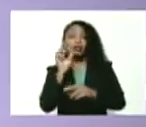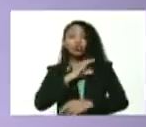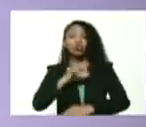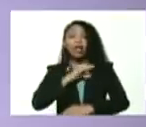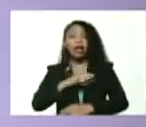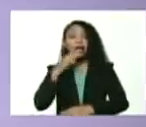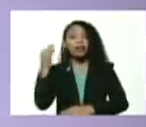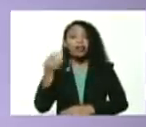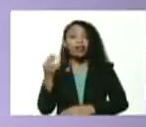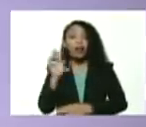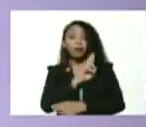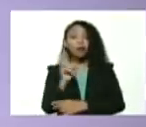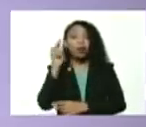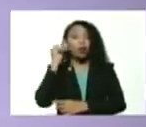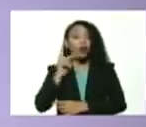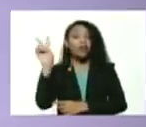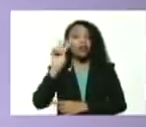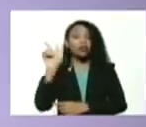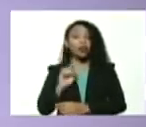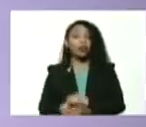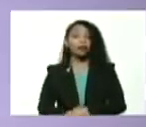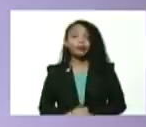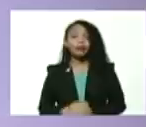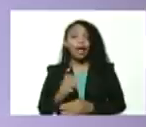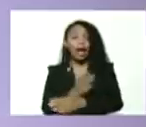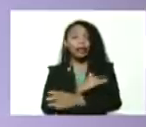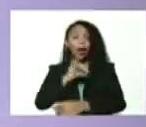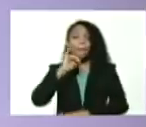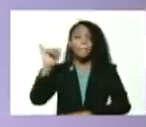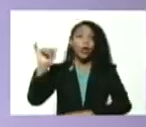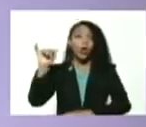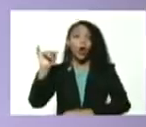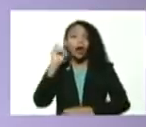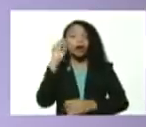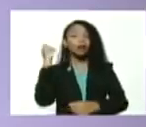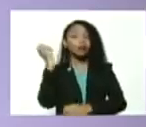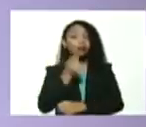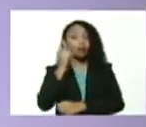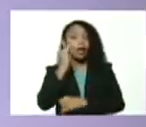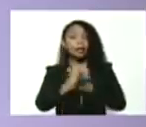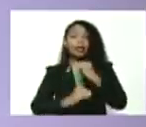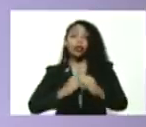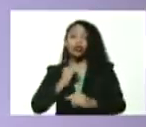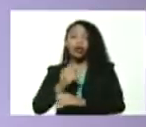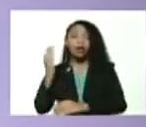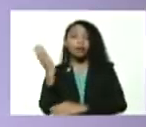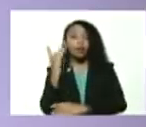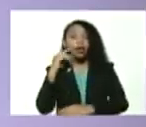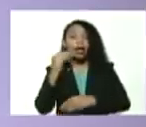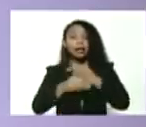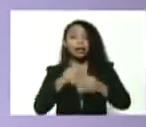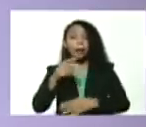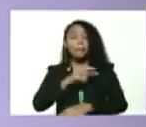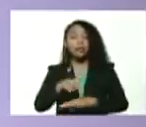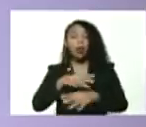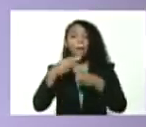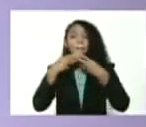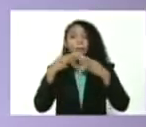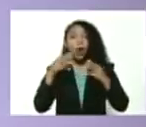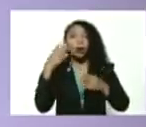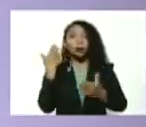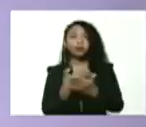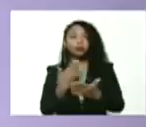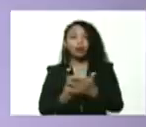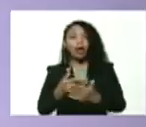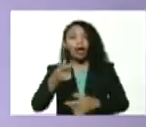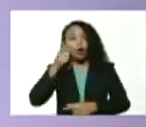de la República Bolivariana de Venezuela ante denuncias en la Corte Penal Internacional. Detallaba que el Ministerio Público presentó un